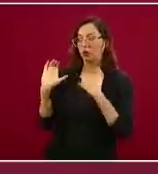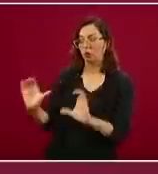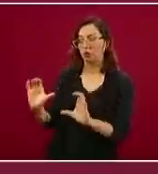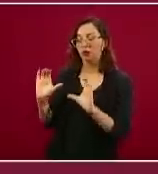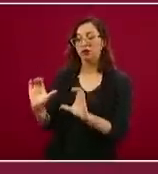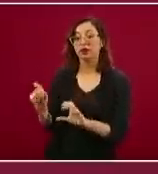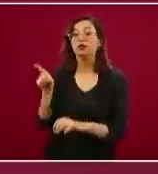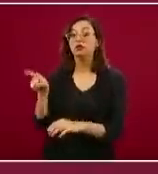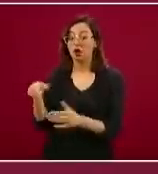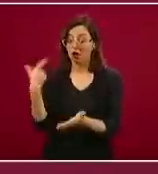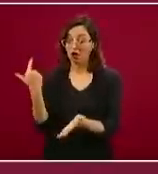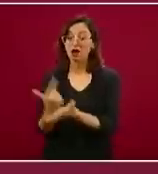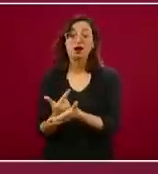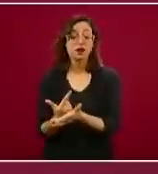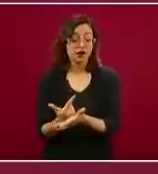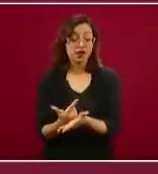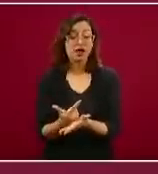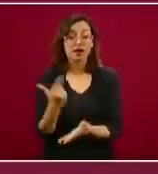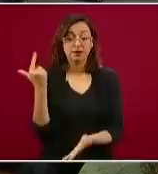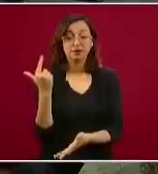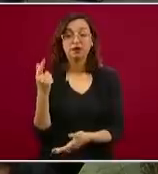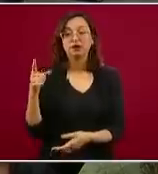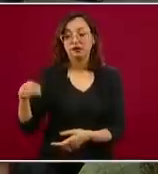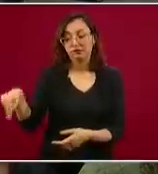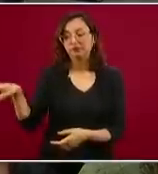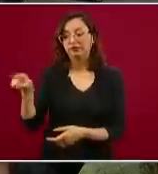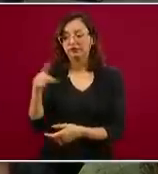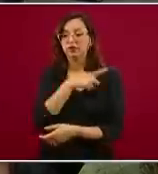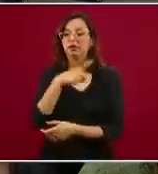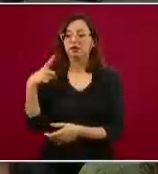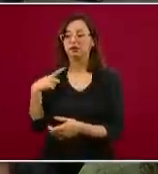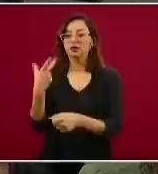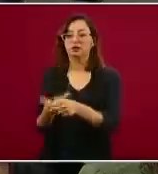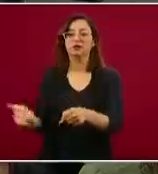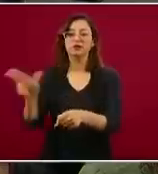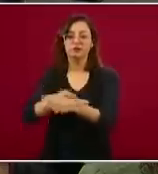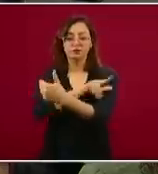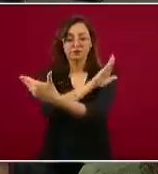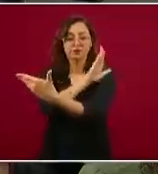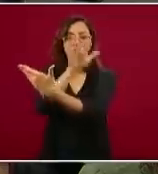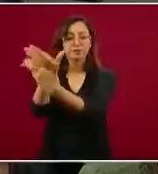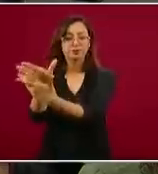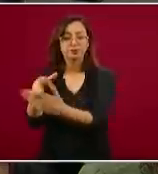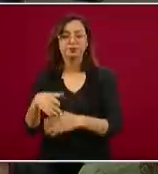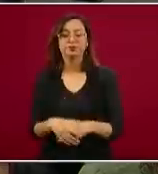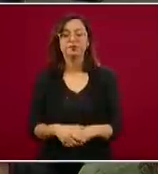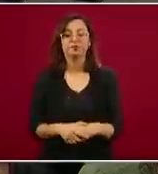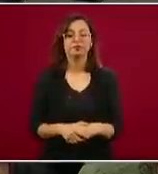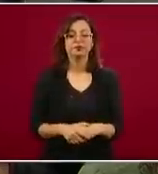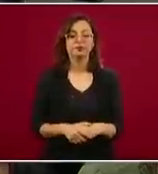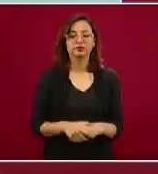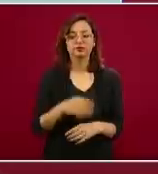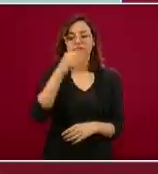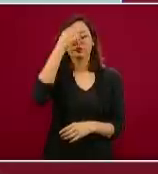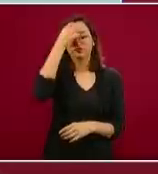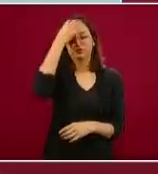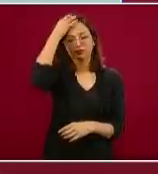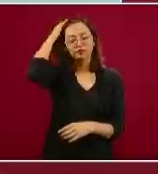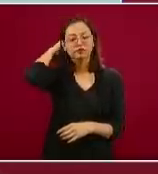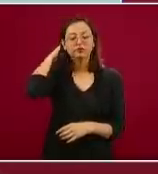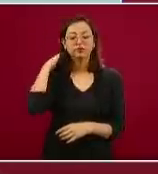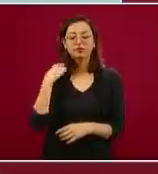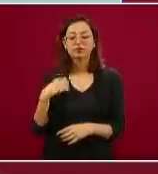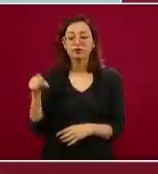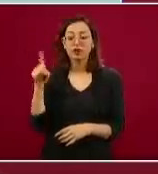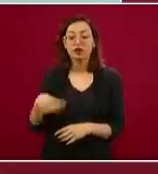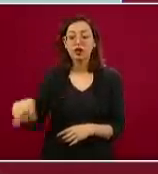que harían que una persona con estas situaciones deba ser llevada a valoración médica. Pero los adultos mayores, cuanto antes